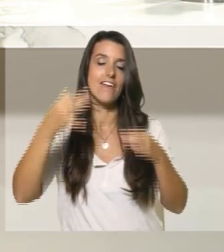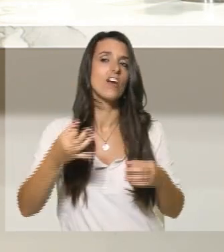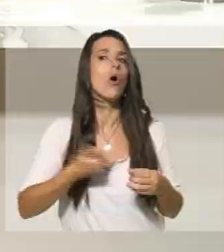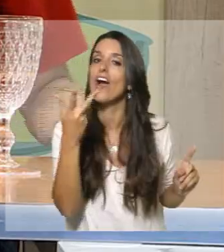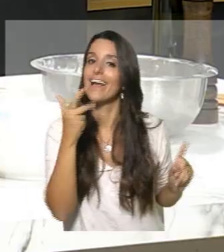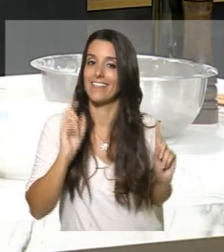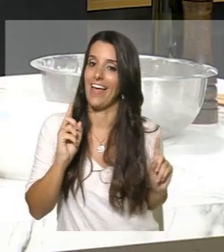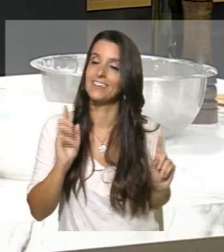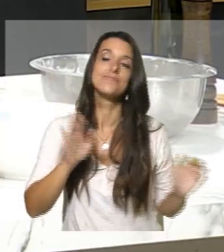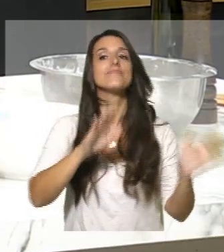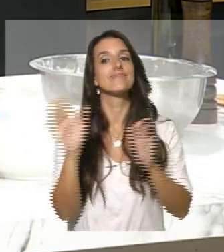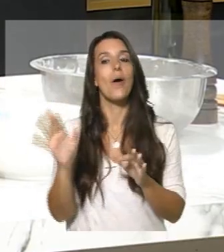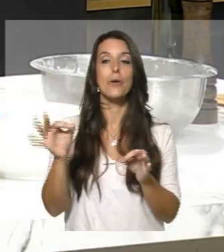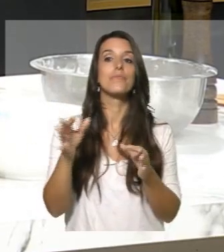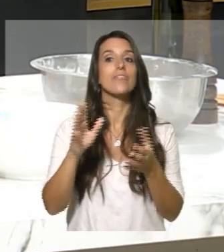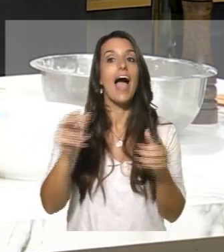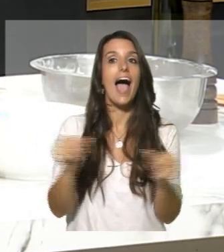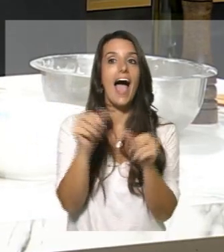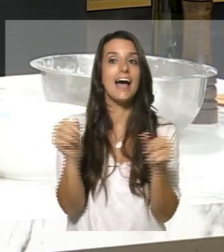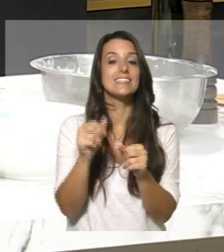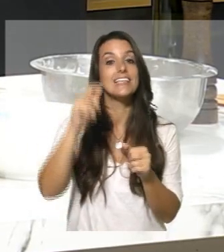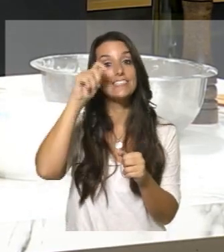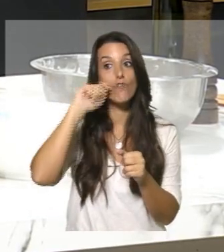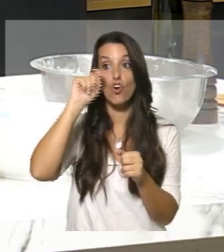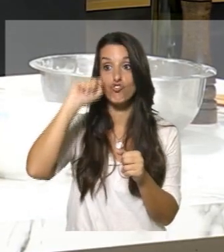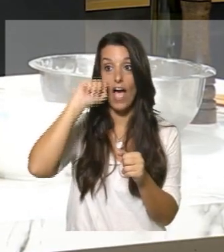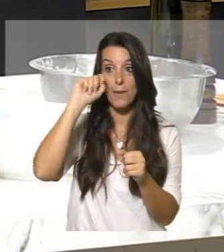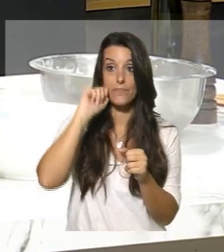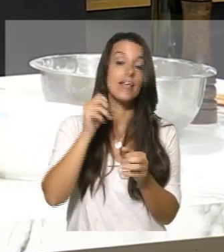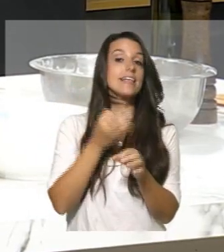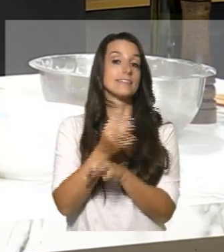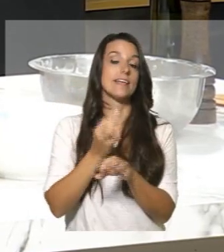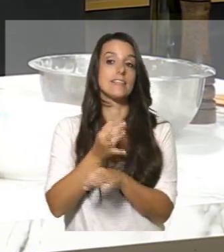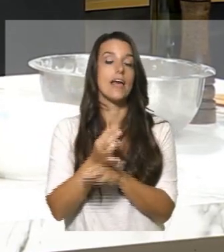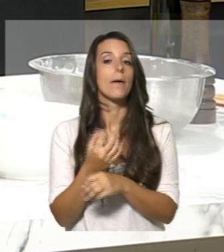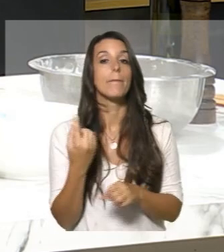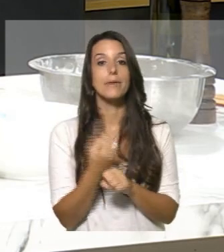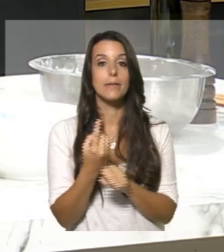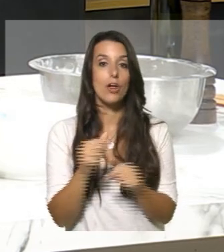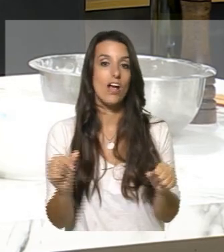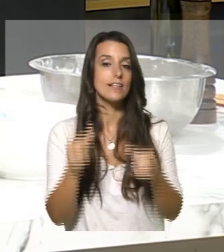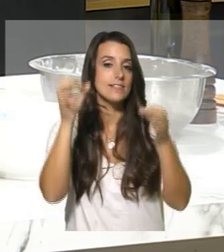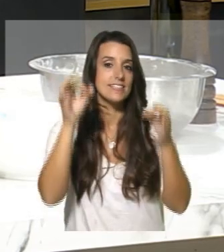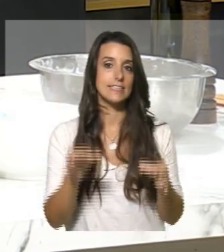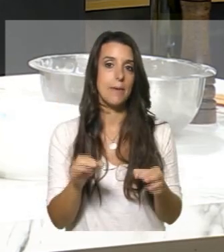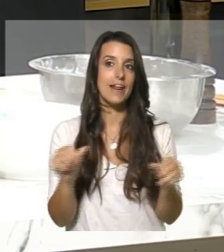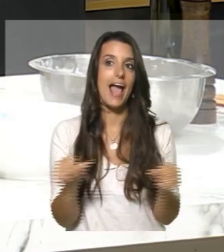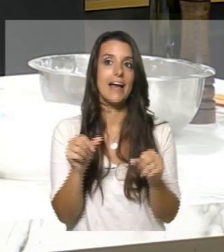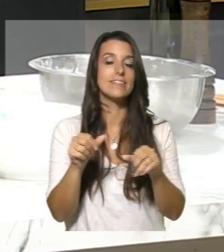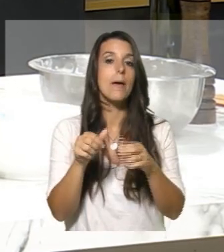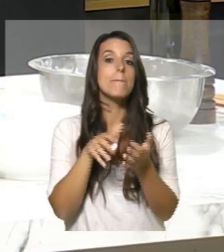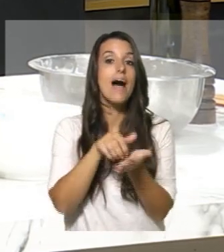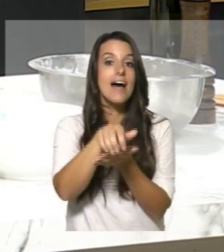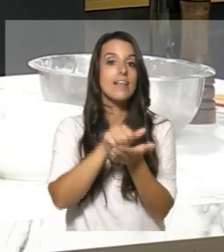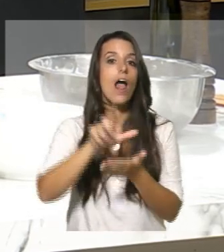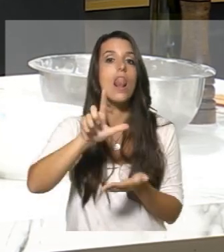era el origen. Vamos con los palitos torneados de cebolla, esta receta del libro de panes. Lo primero que hacemos siempre cuando hacemos una masa de